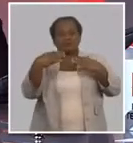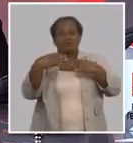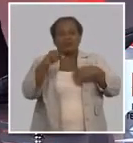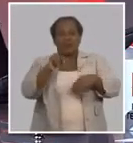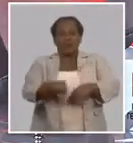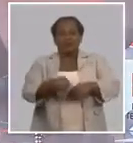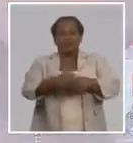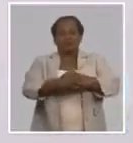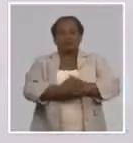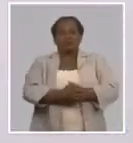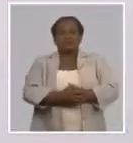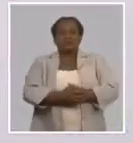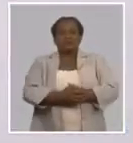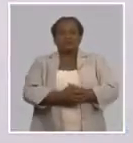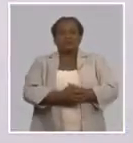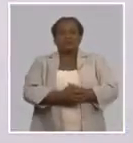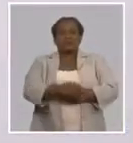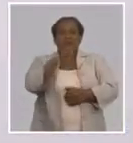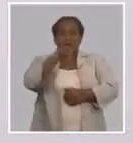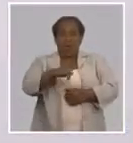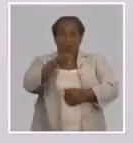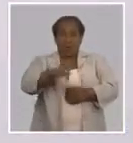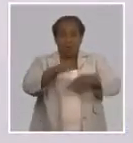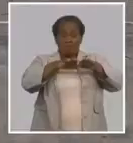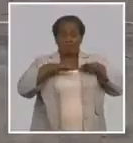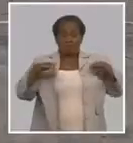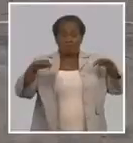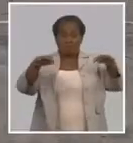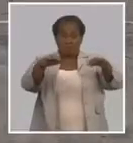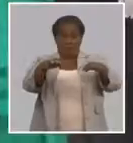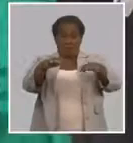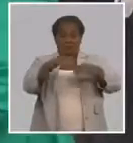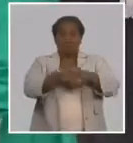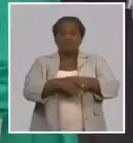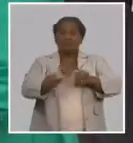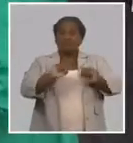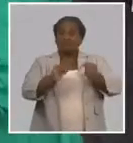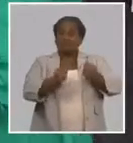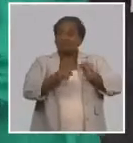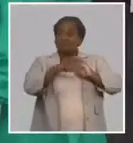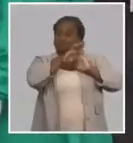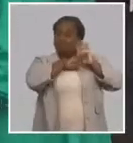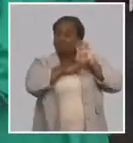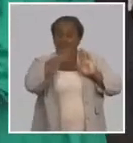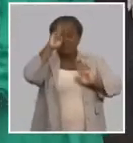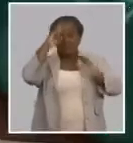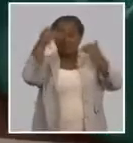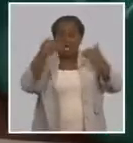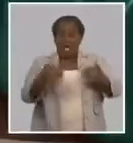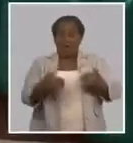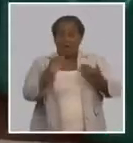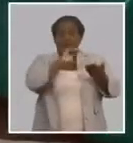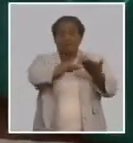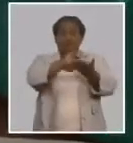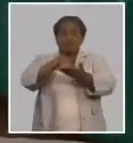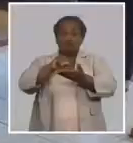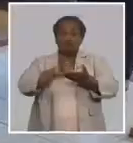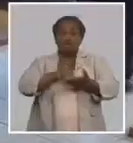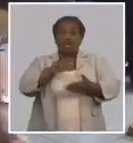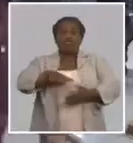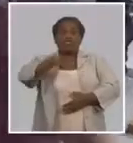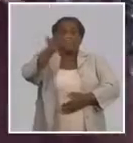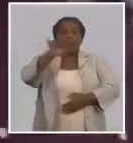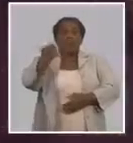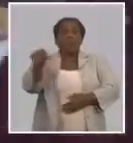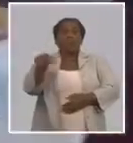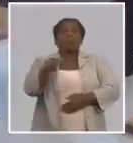hoy hoy en la mesa redonda los estrictos protocolos sanitarios implementados en la terminal provincial